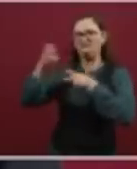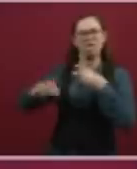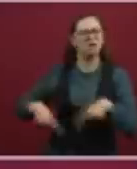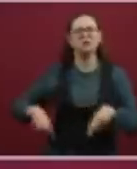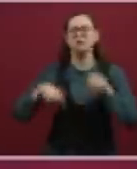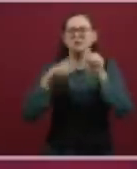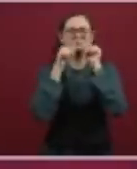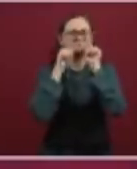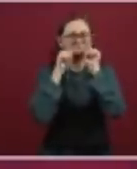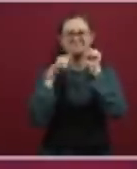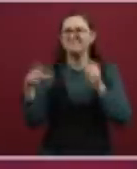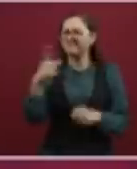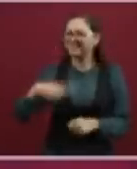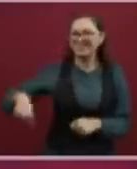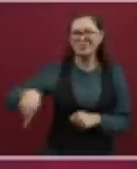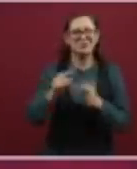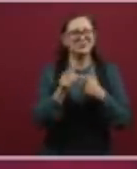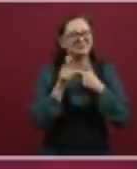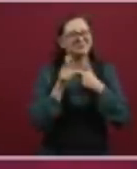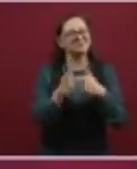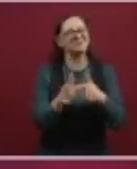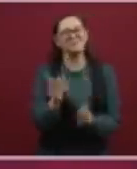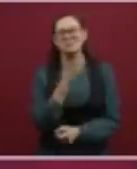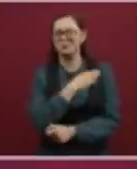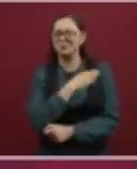Hay en el maestro